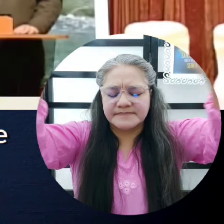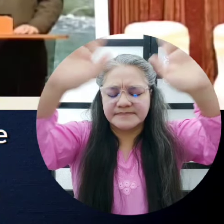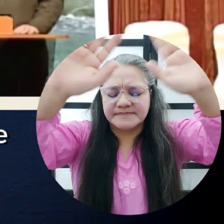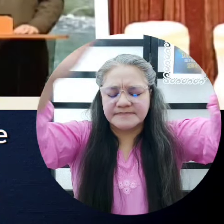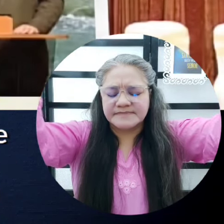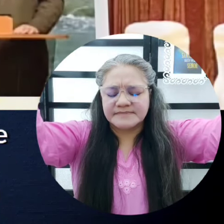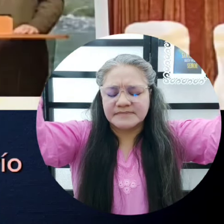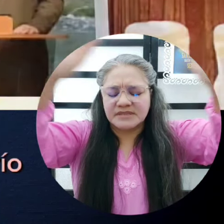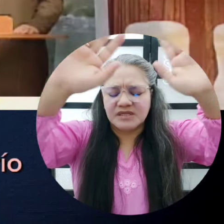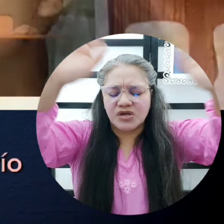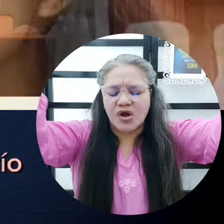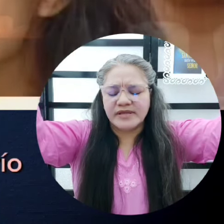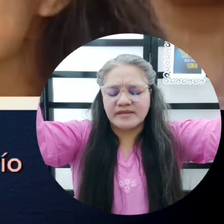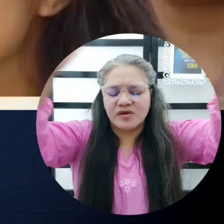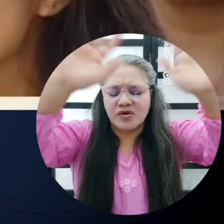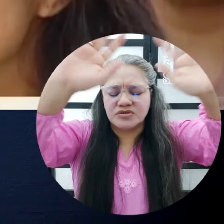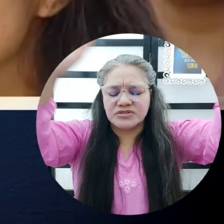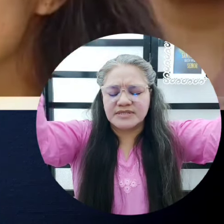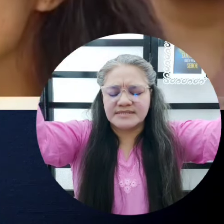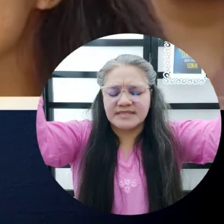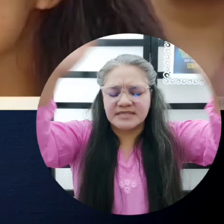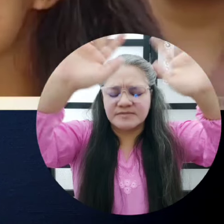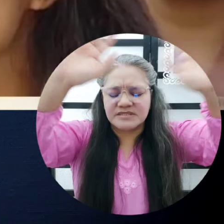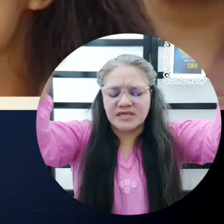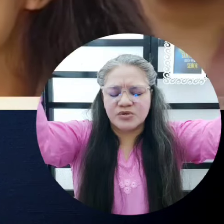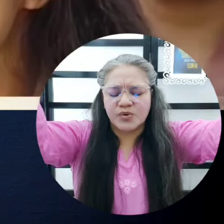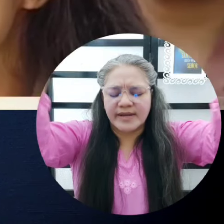Dios hace que del desierto salga un río.